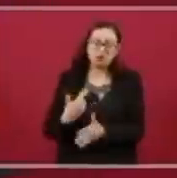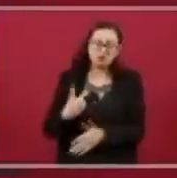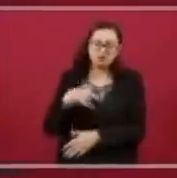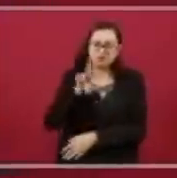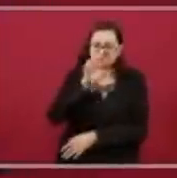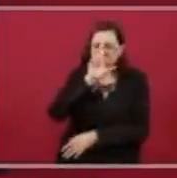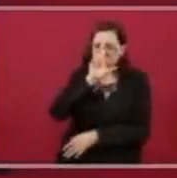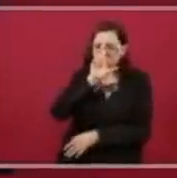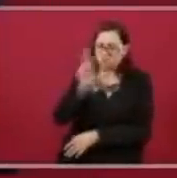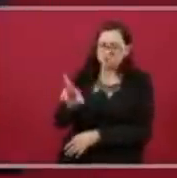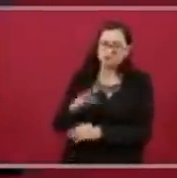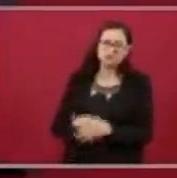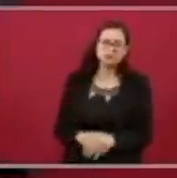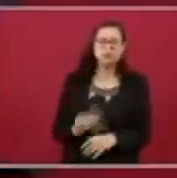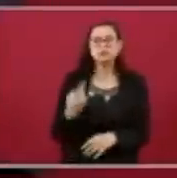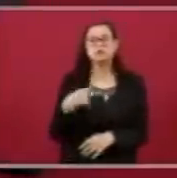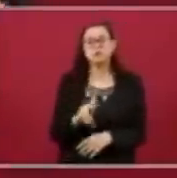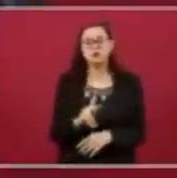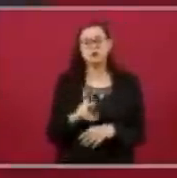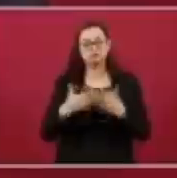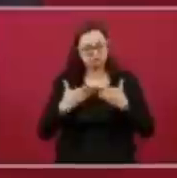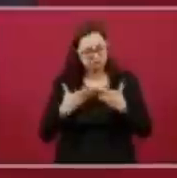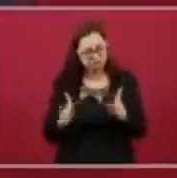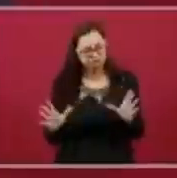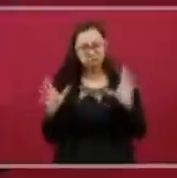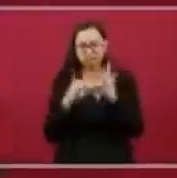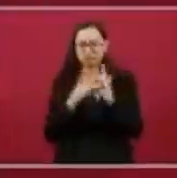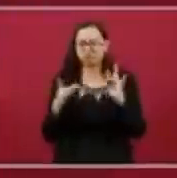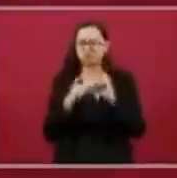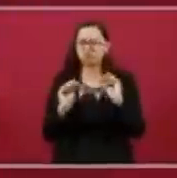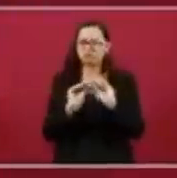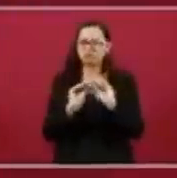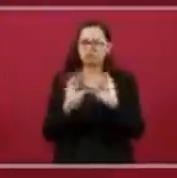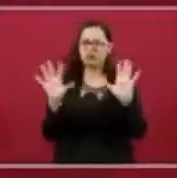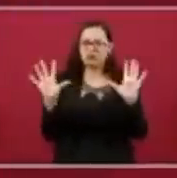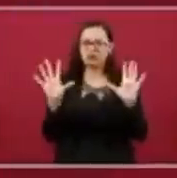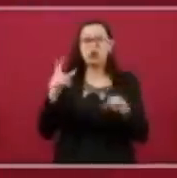hablar con claridad para que los ciudadanos